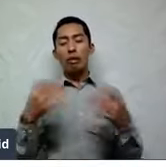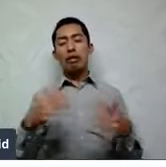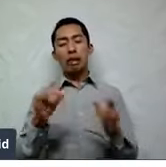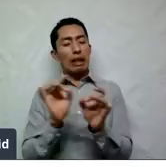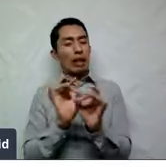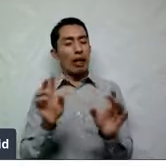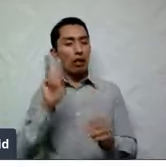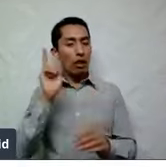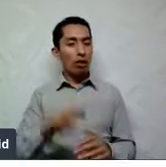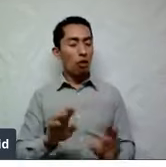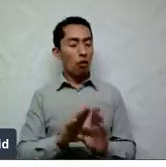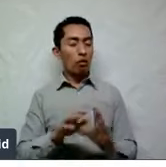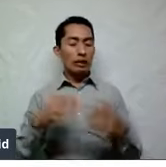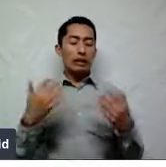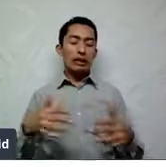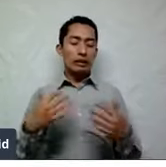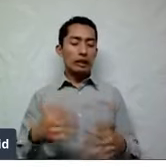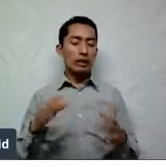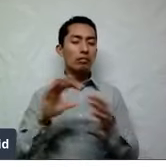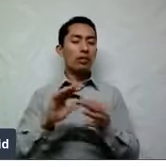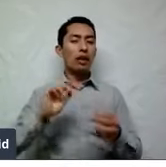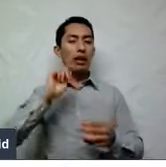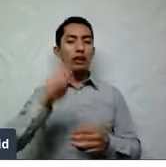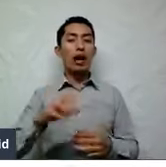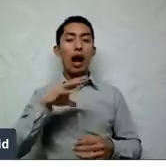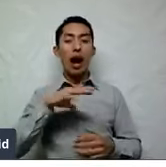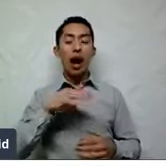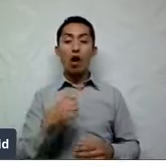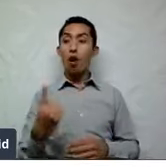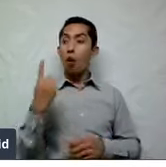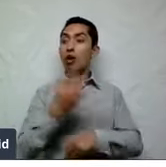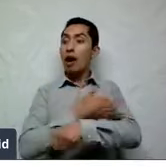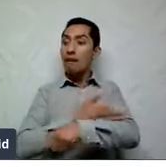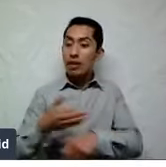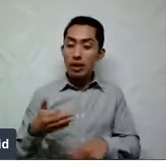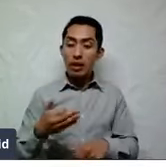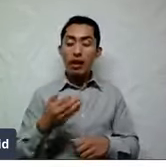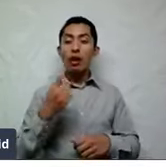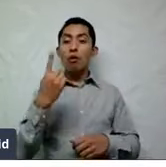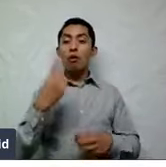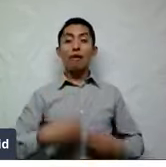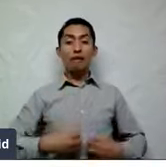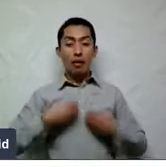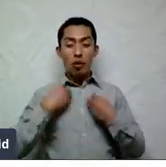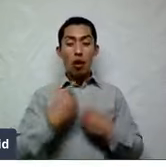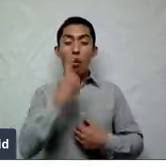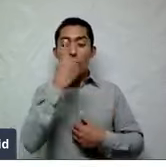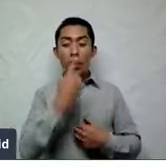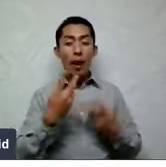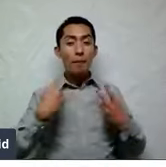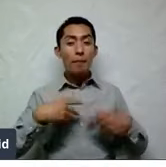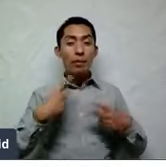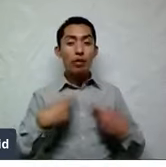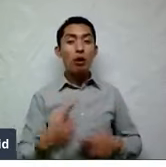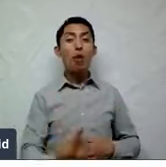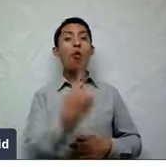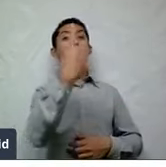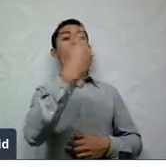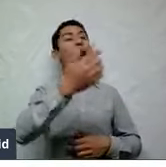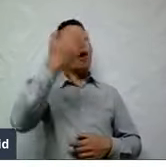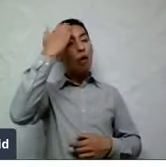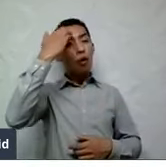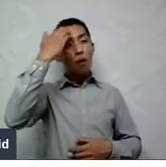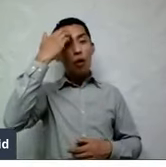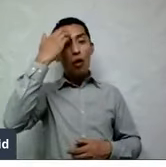Realmente estamos hablando de una vida, una familia, un grupo de personas que conocían y que